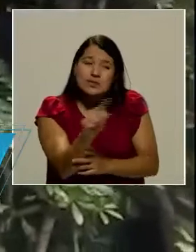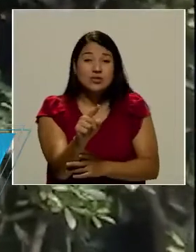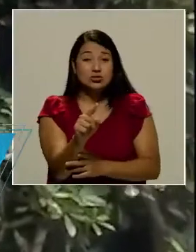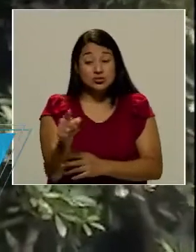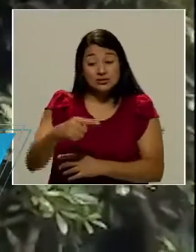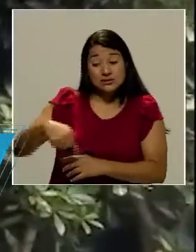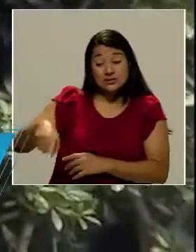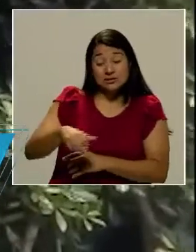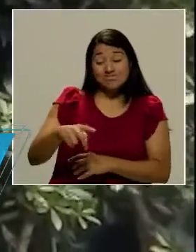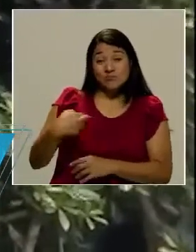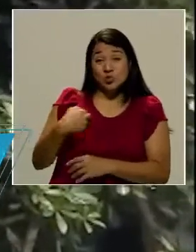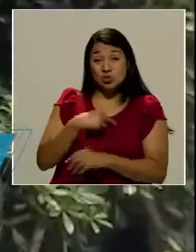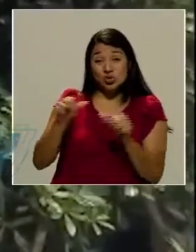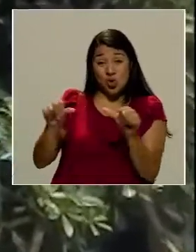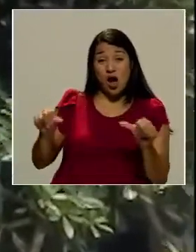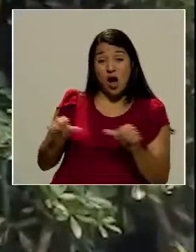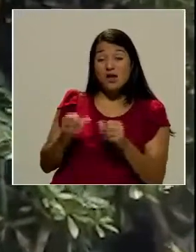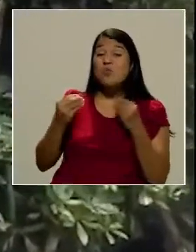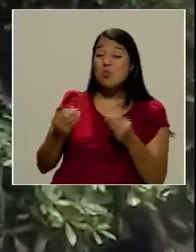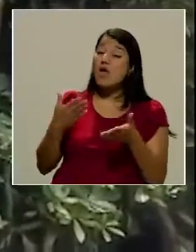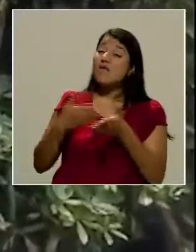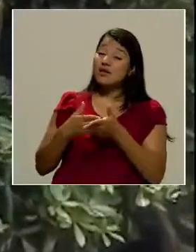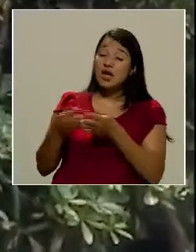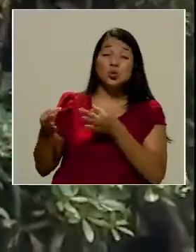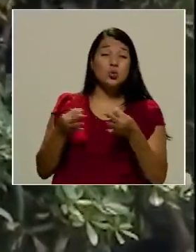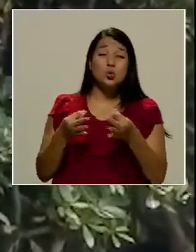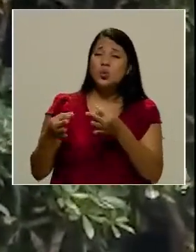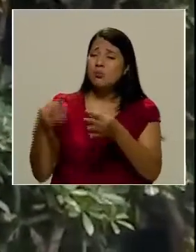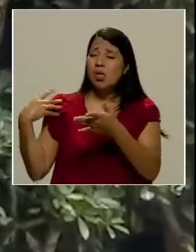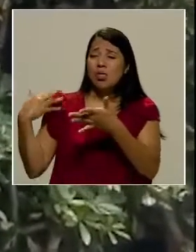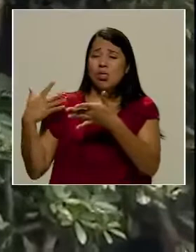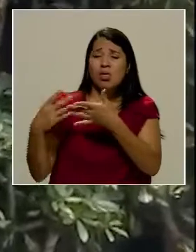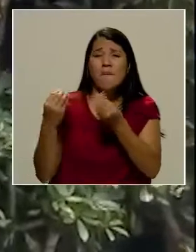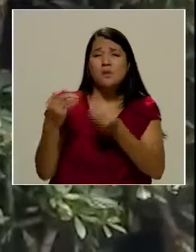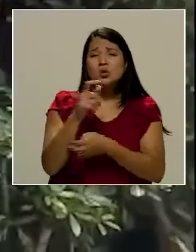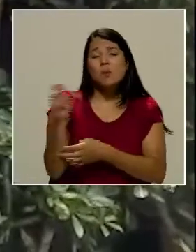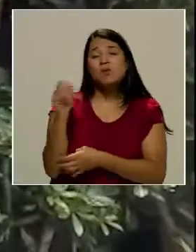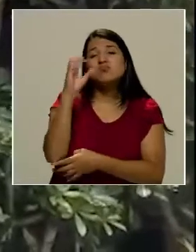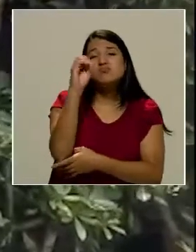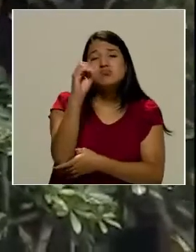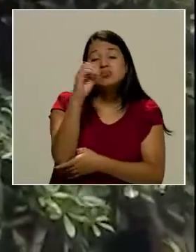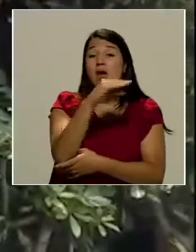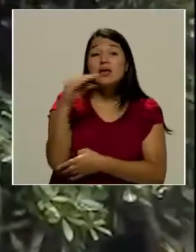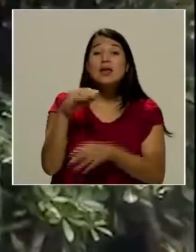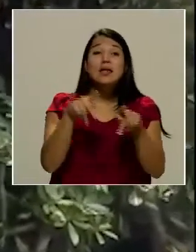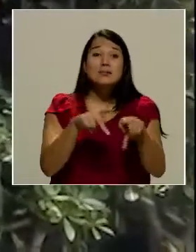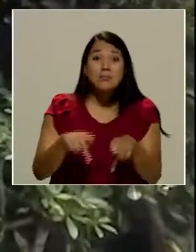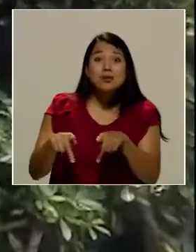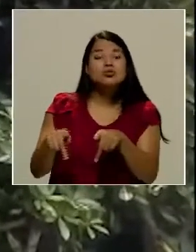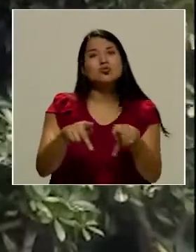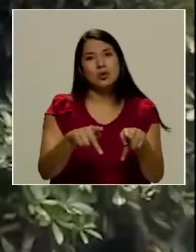sector muy afectado. El turismo viene saliendo una temporada cero por muchos meses y las personas se tienen que desplazar a